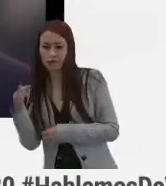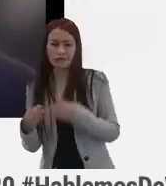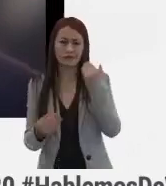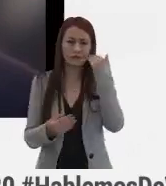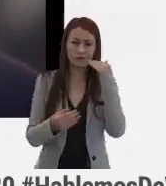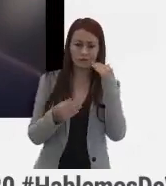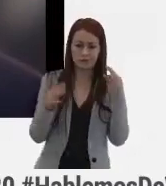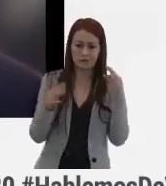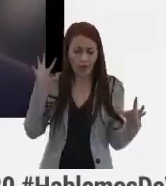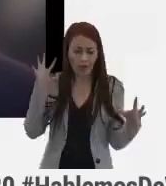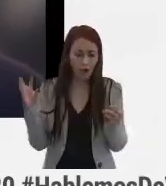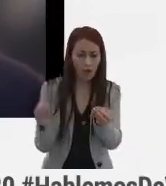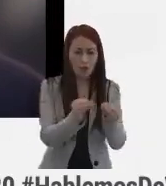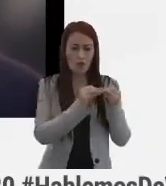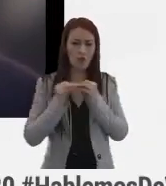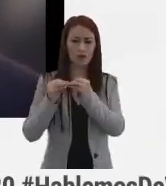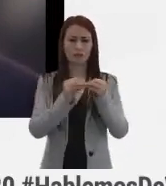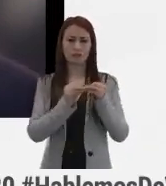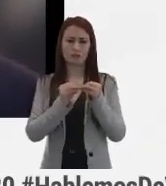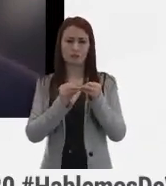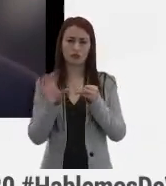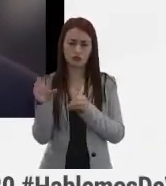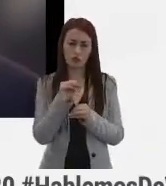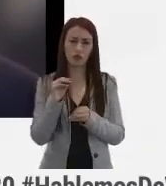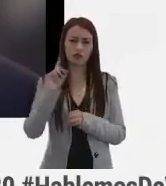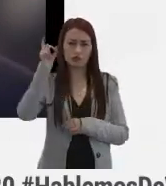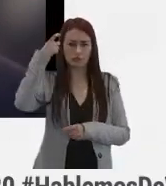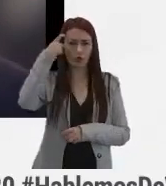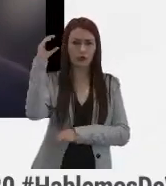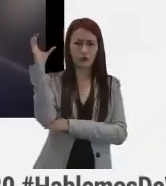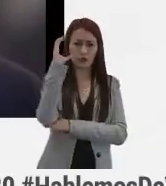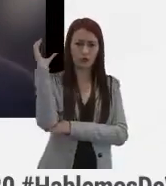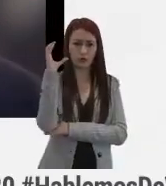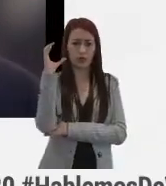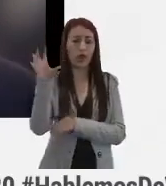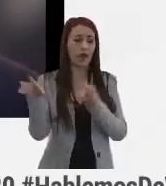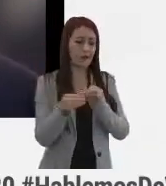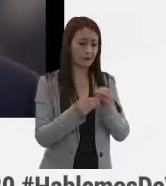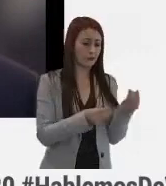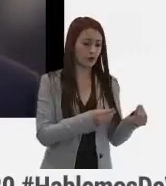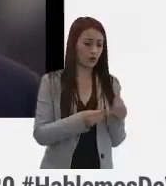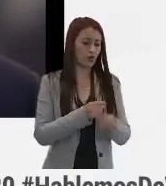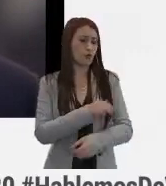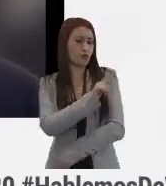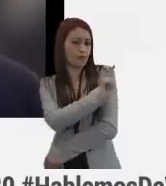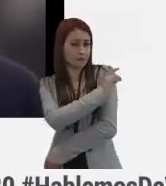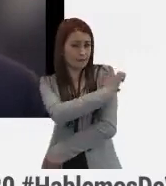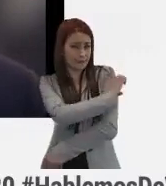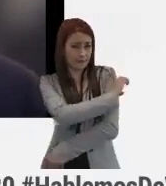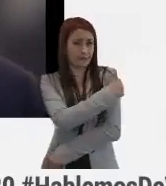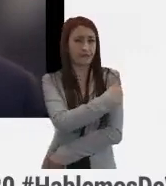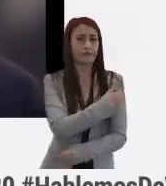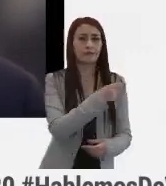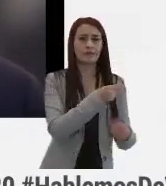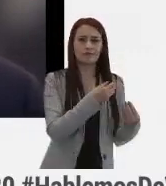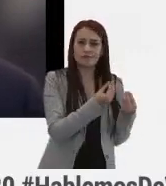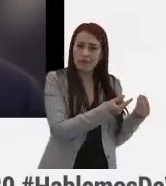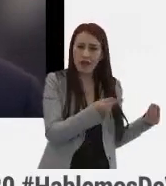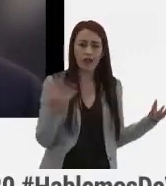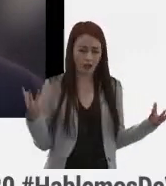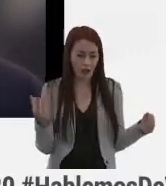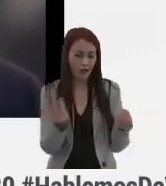acuerdo que entre el Estado colombiano y el grupo guerrillero de las FARC. Un acuerdo que ha